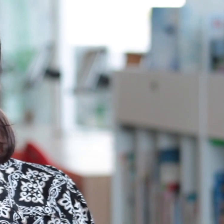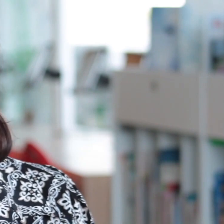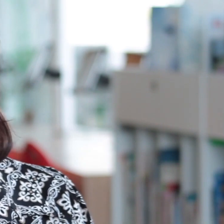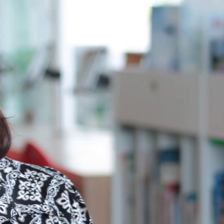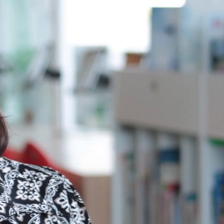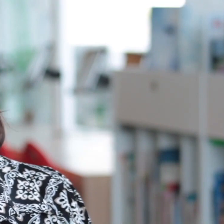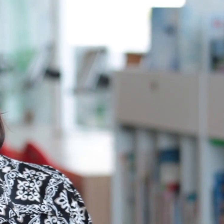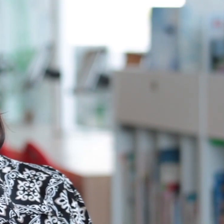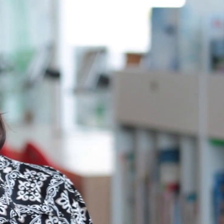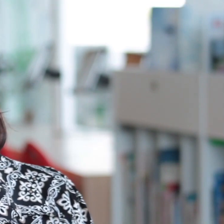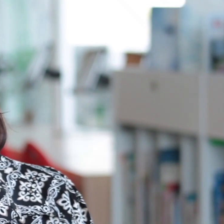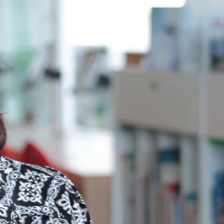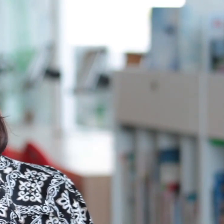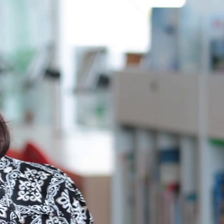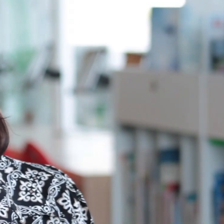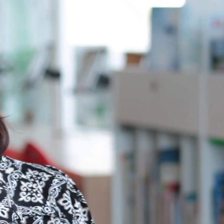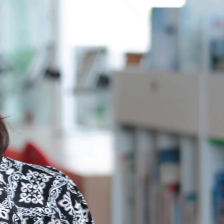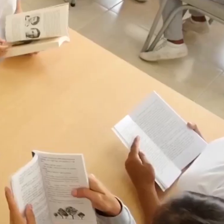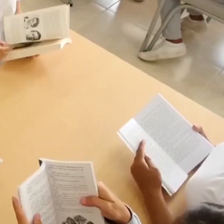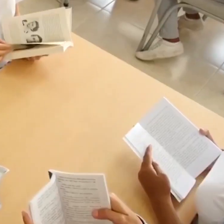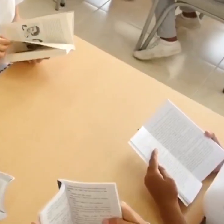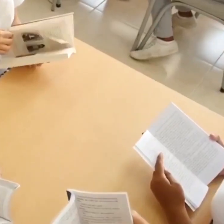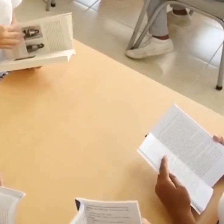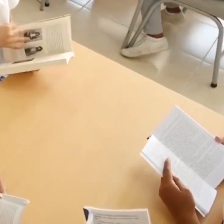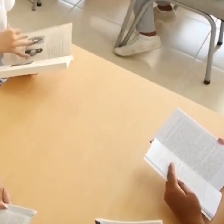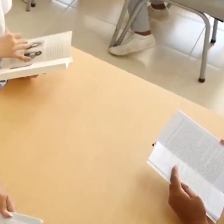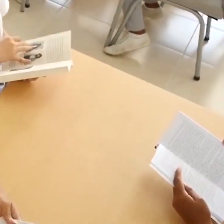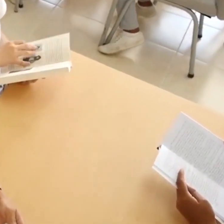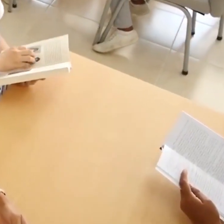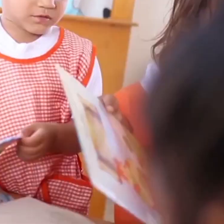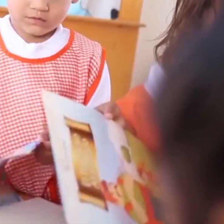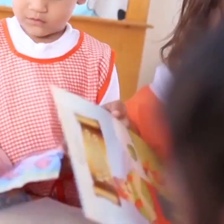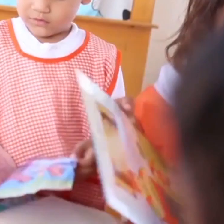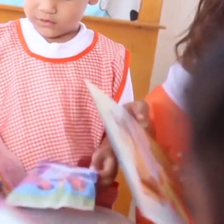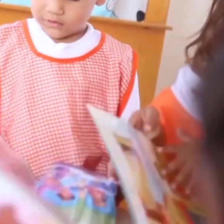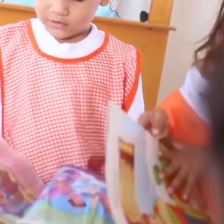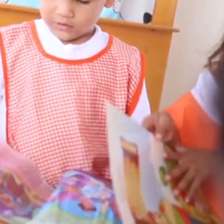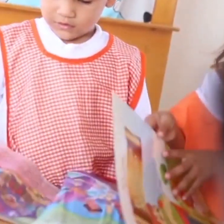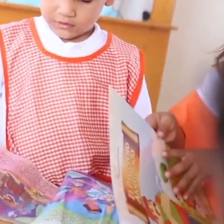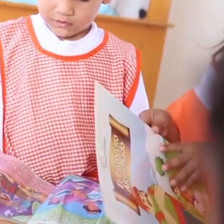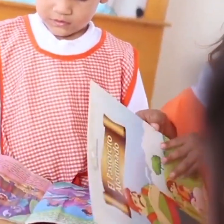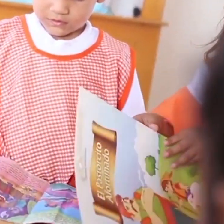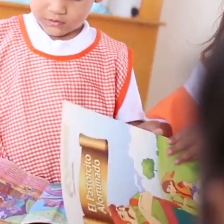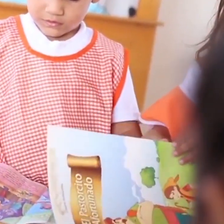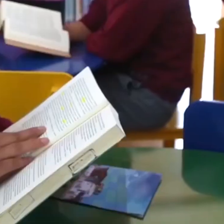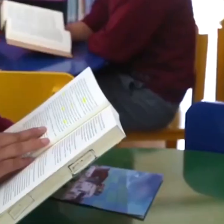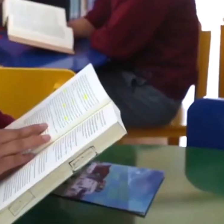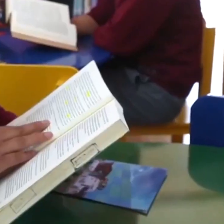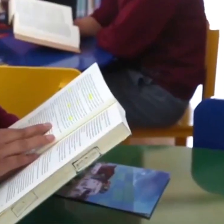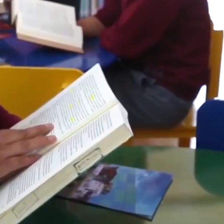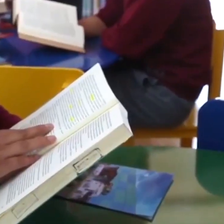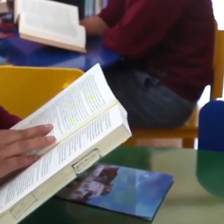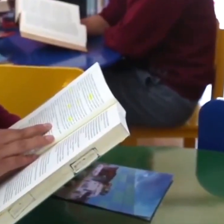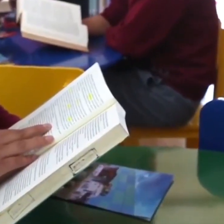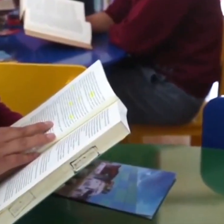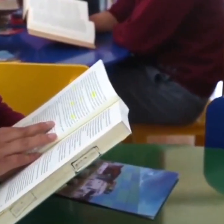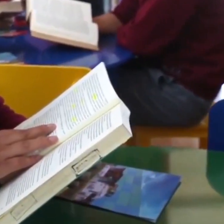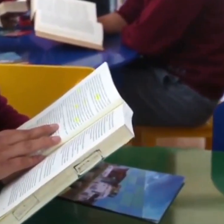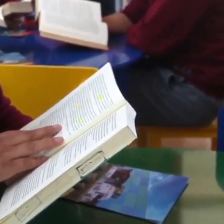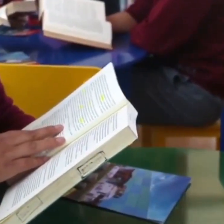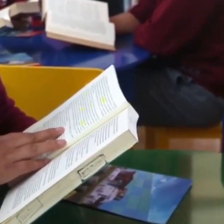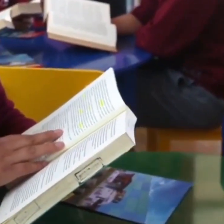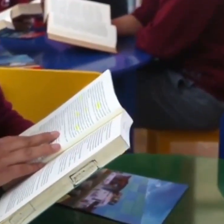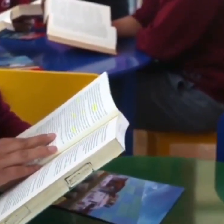ha sido parte del programa Yo Leo. La lectura y la escritura a cualquier edad les permite potenciar nuestras